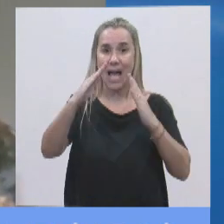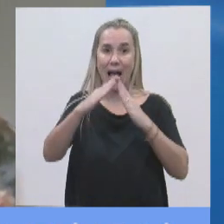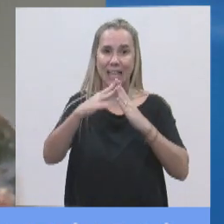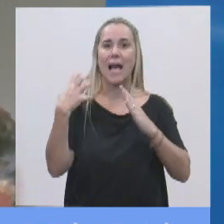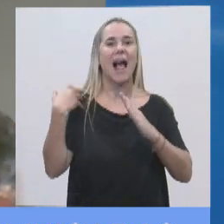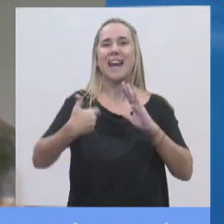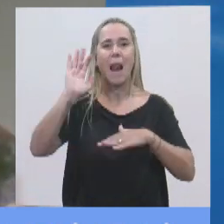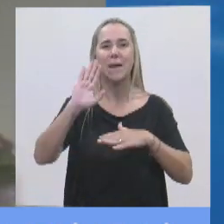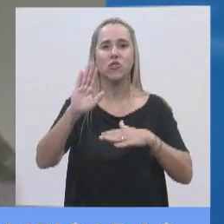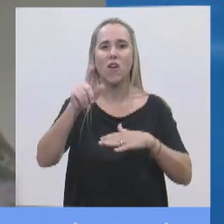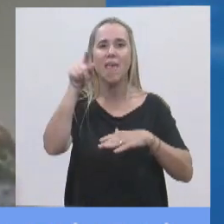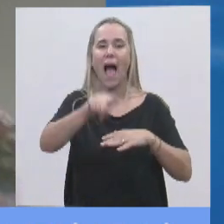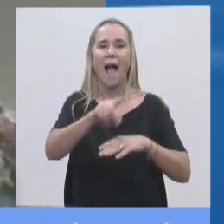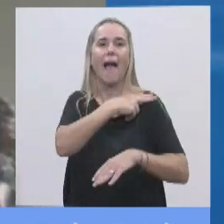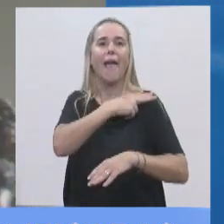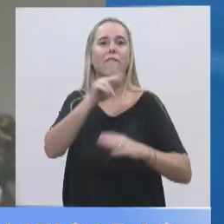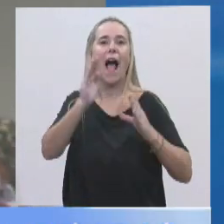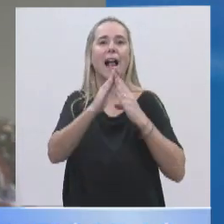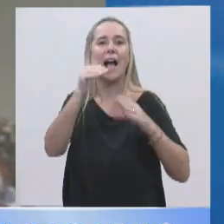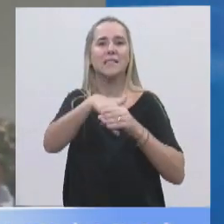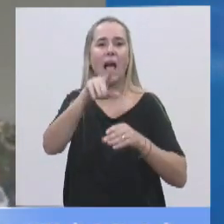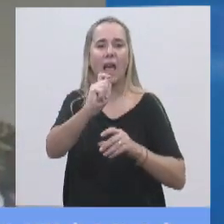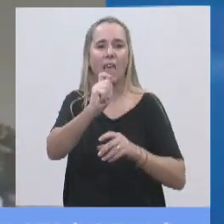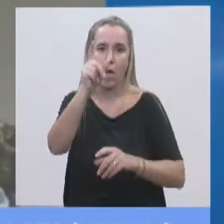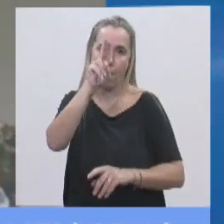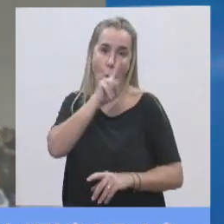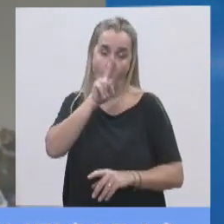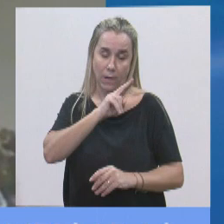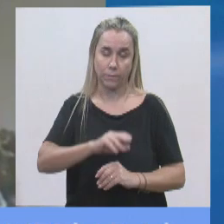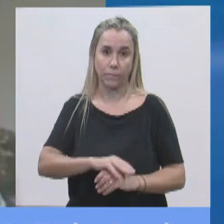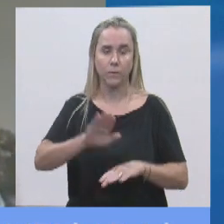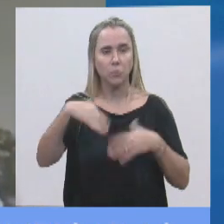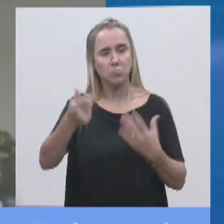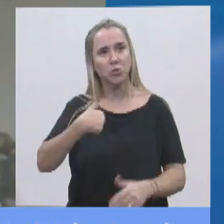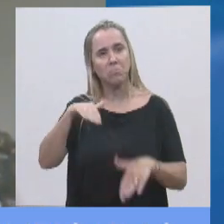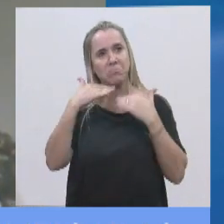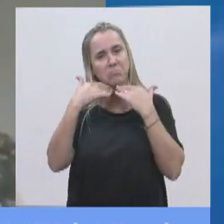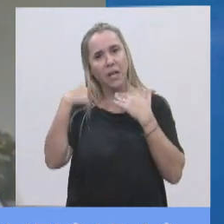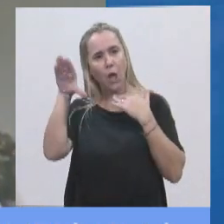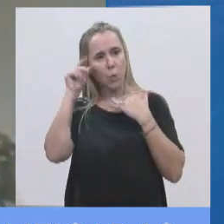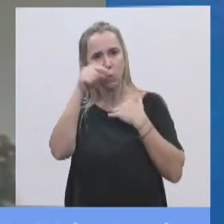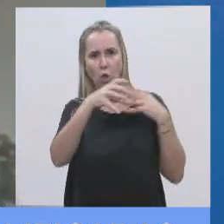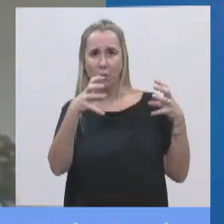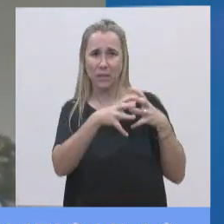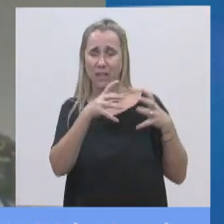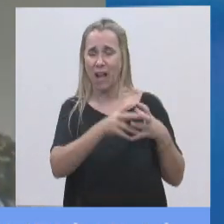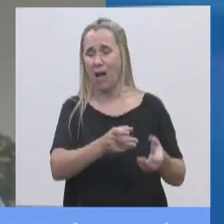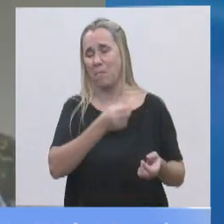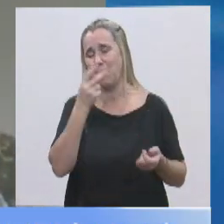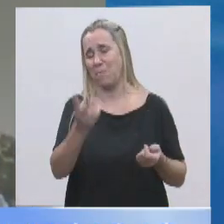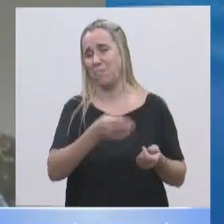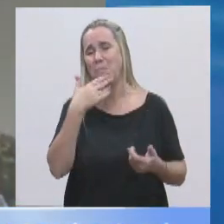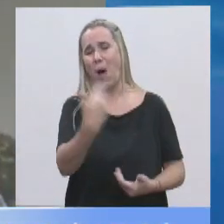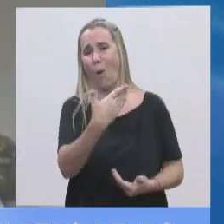mujer. Entonces, cuando yo escucho a la oposición decir semejantes